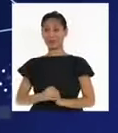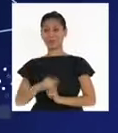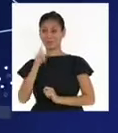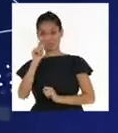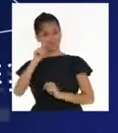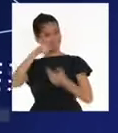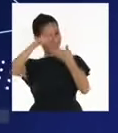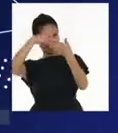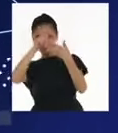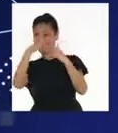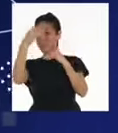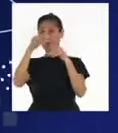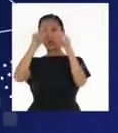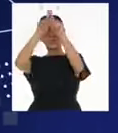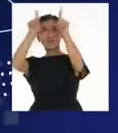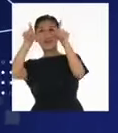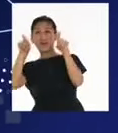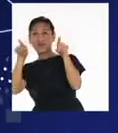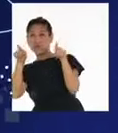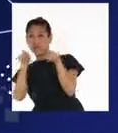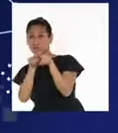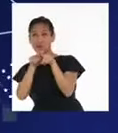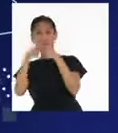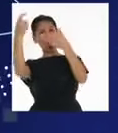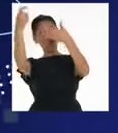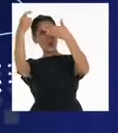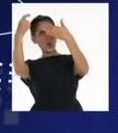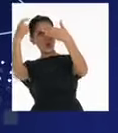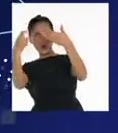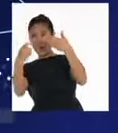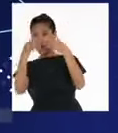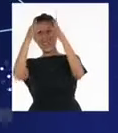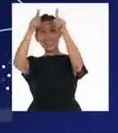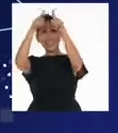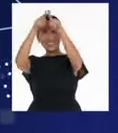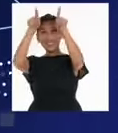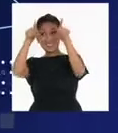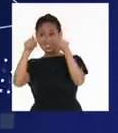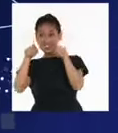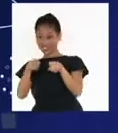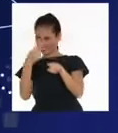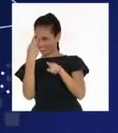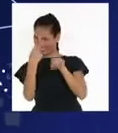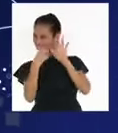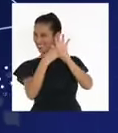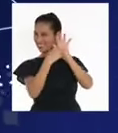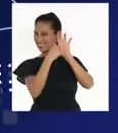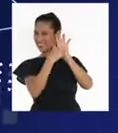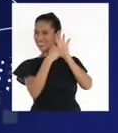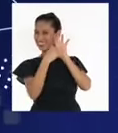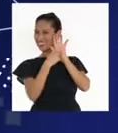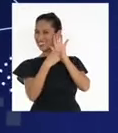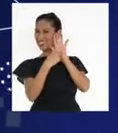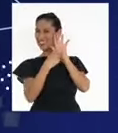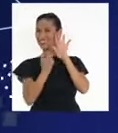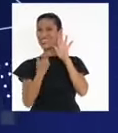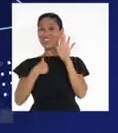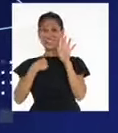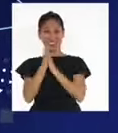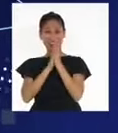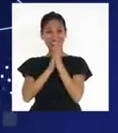en el casillero de la columna conteo que corresponde a la actividad mirar una película. A ver, yo, yo, yo